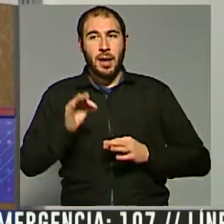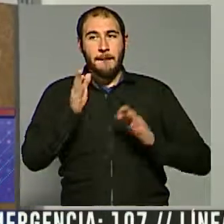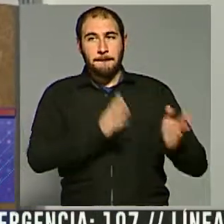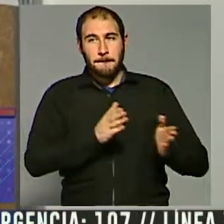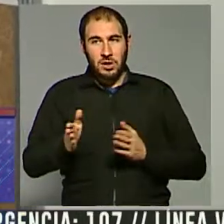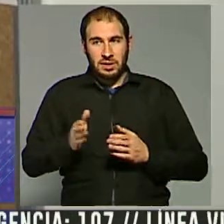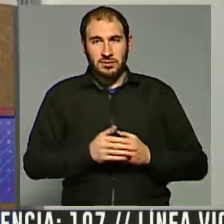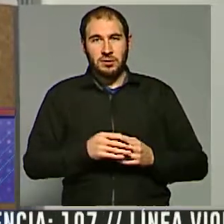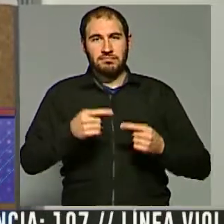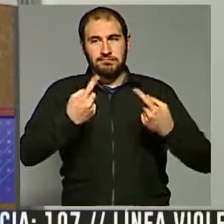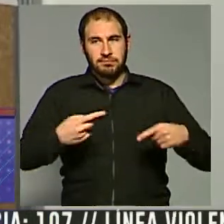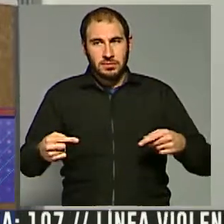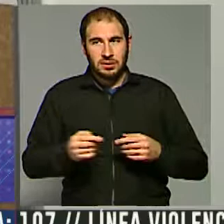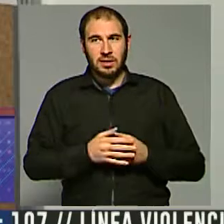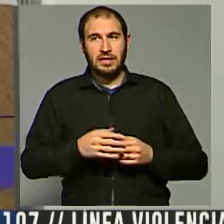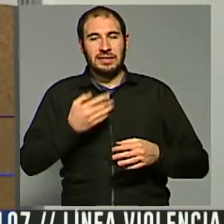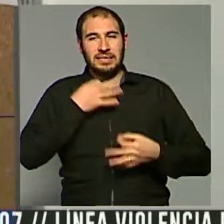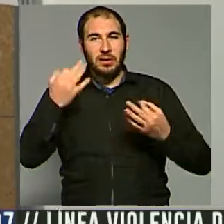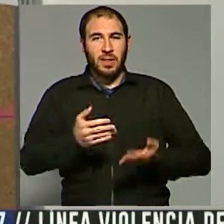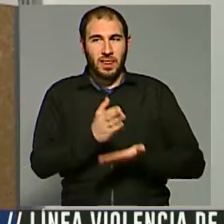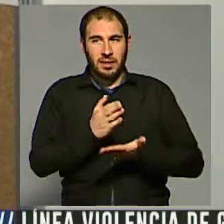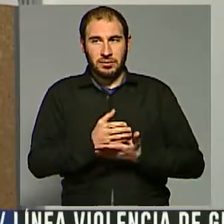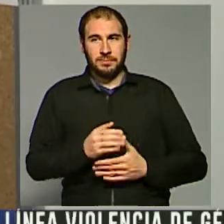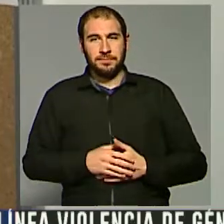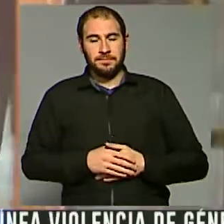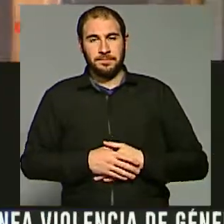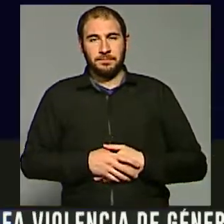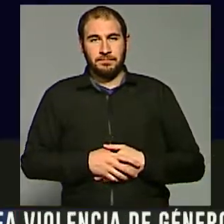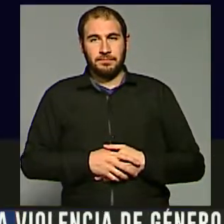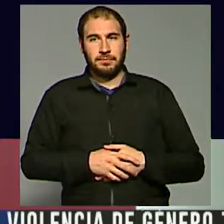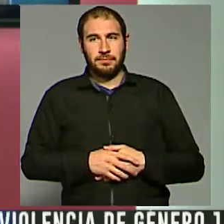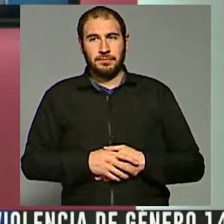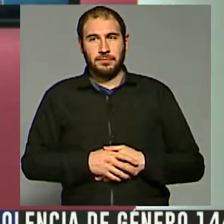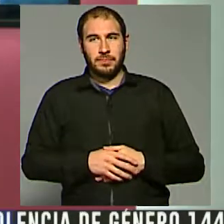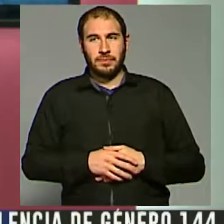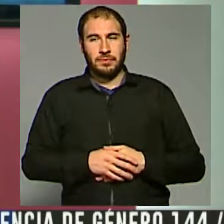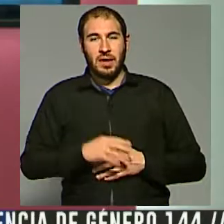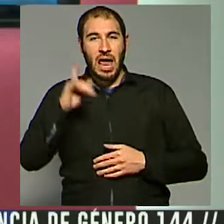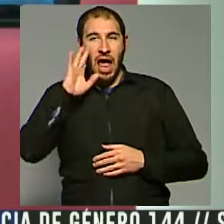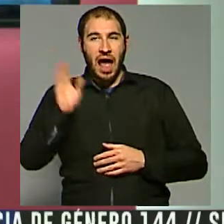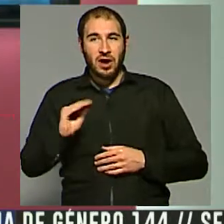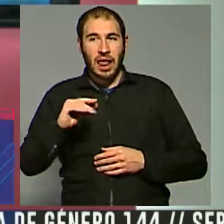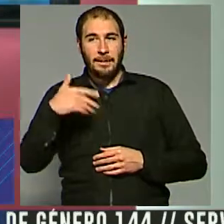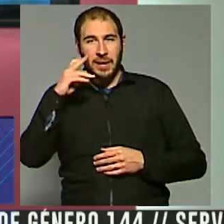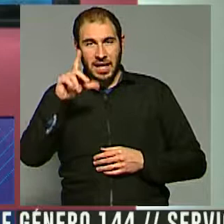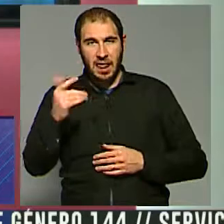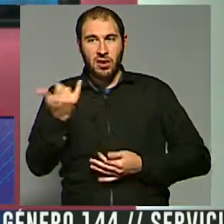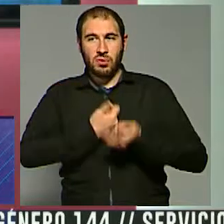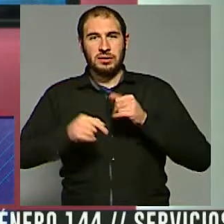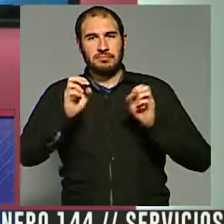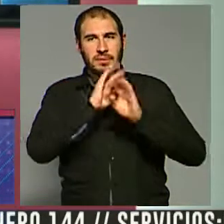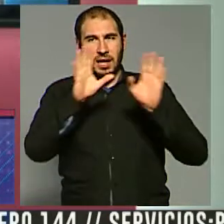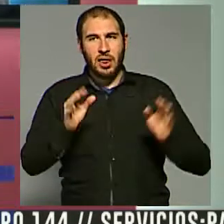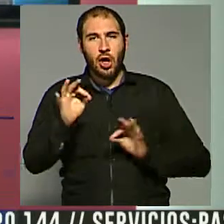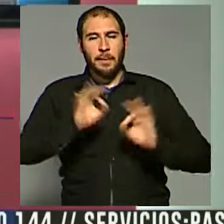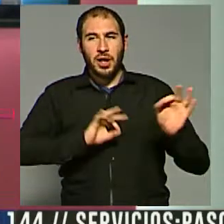proceso, que es el instrumento de garantía de los derechos. la abogada Mariel Molina, que nos aclarara el panorama sobre